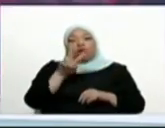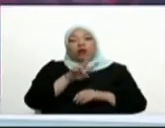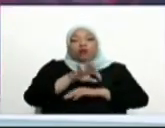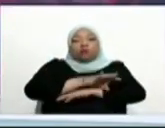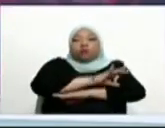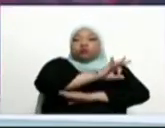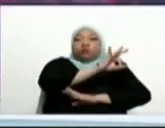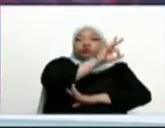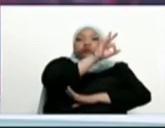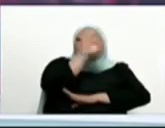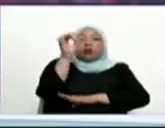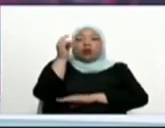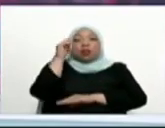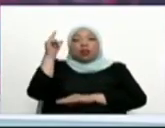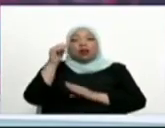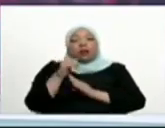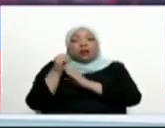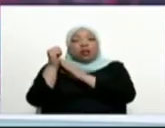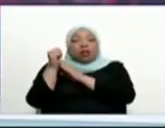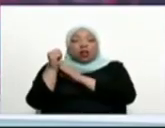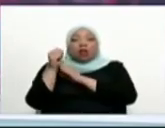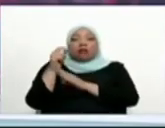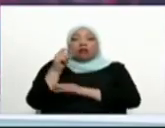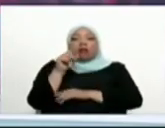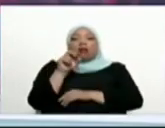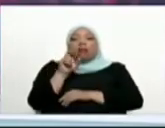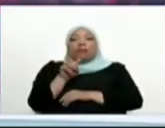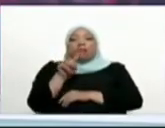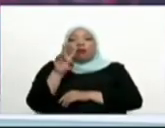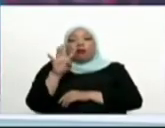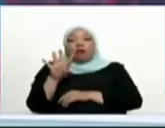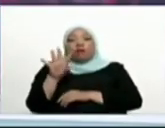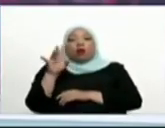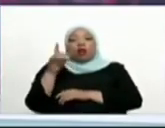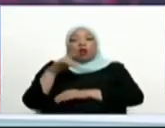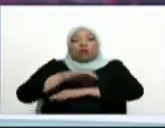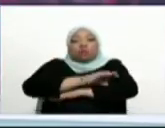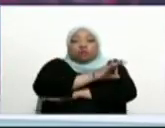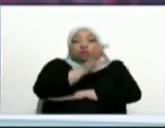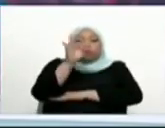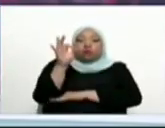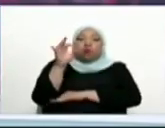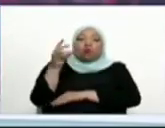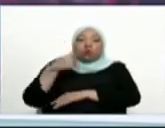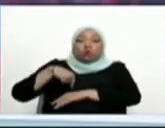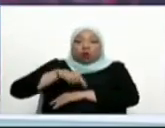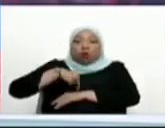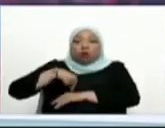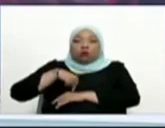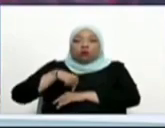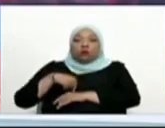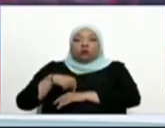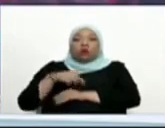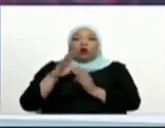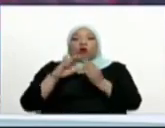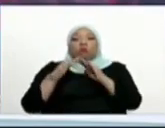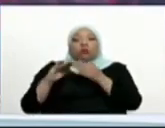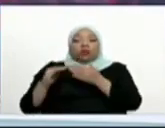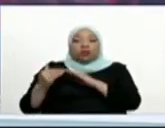día, nuestras lideresas, nuestros líderes, nuestras jefas y nuestros jefes de calle, de